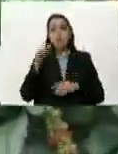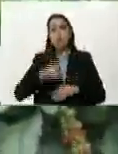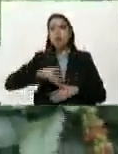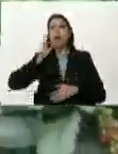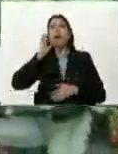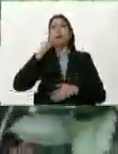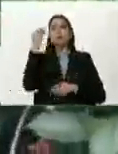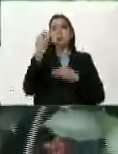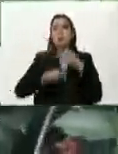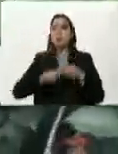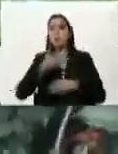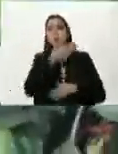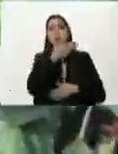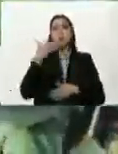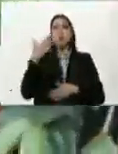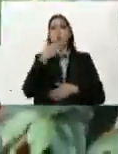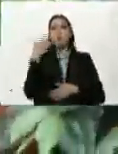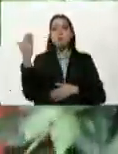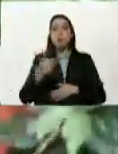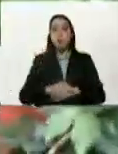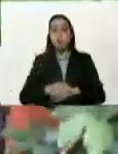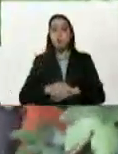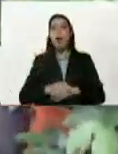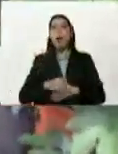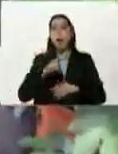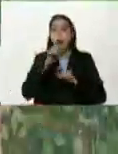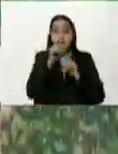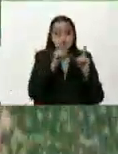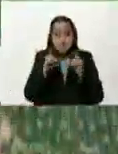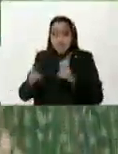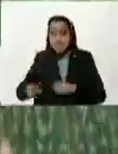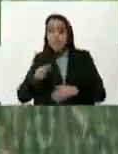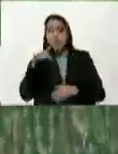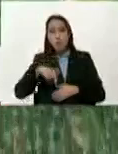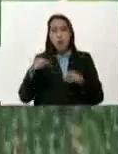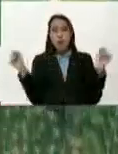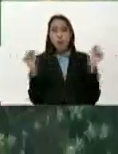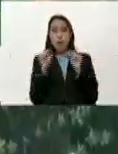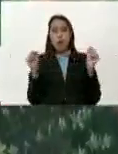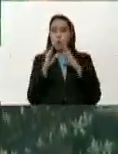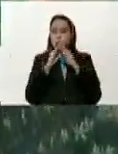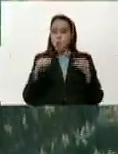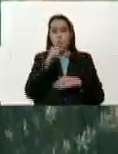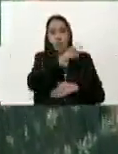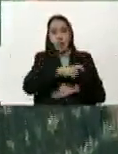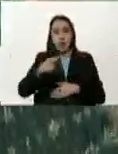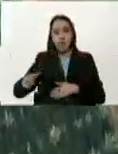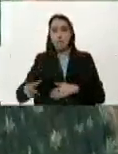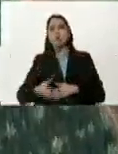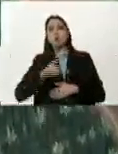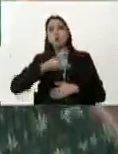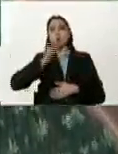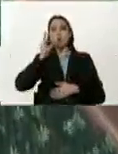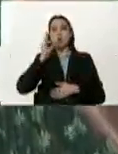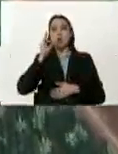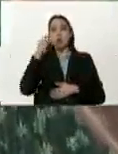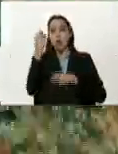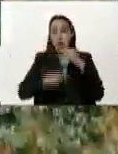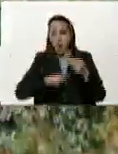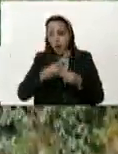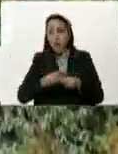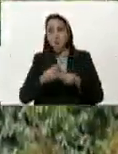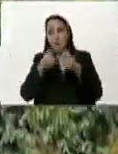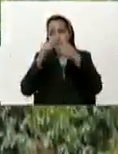haciendo lo mejor de hacer un censo del estado media todo lo que son cafetero presidente para tener el